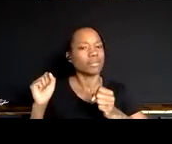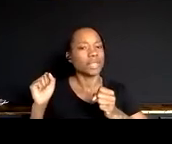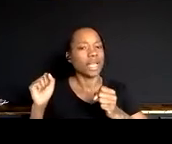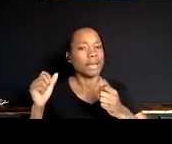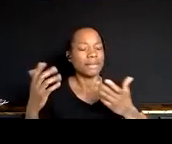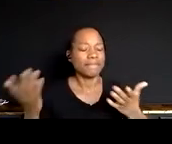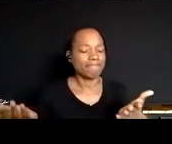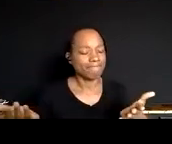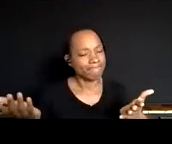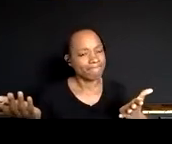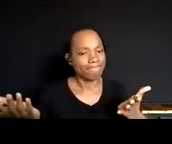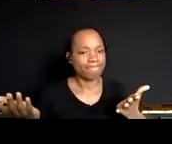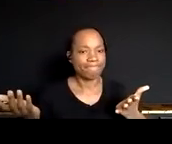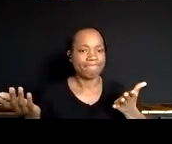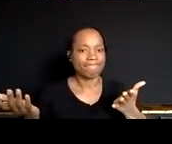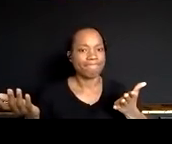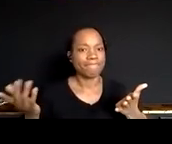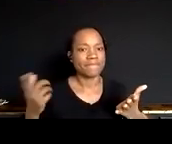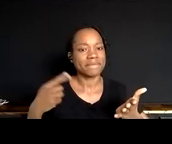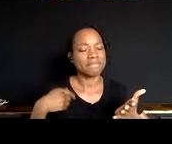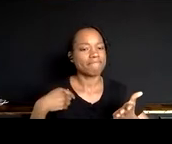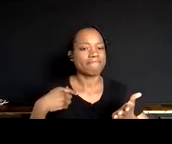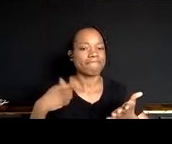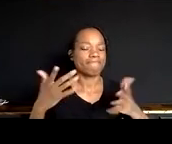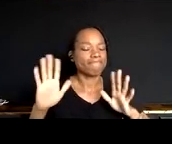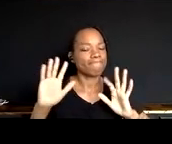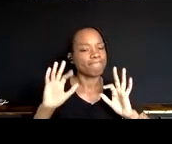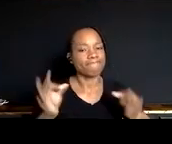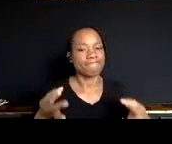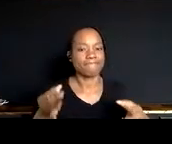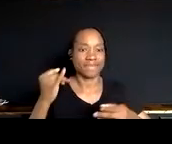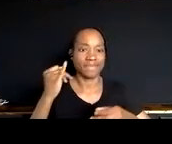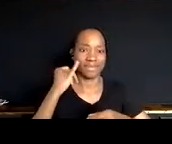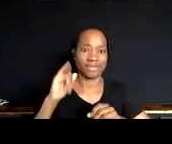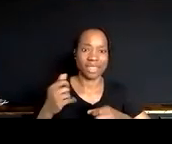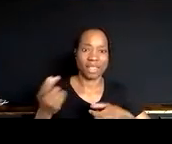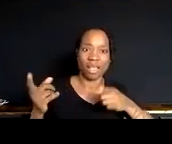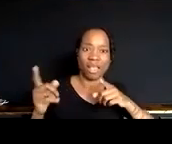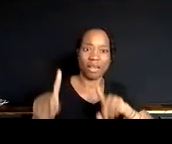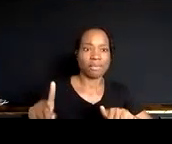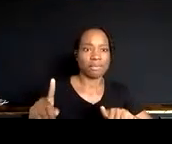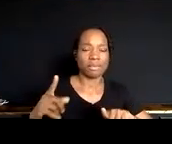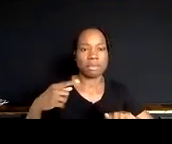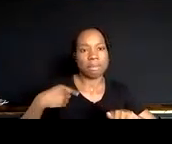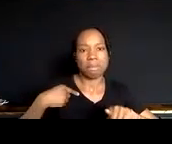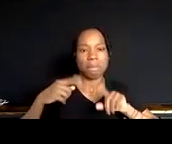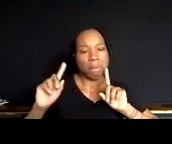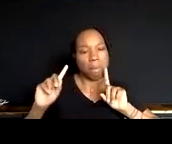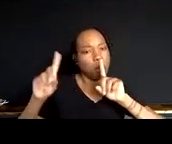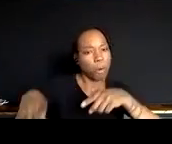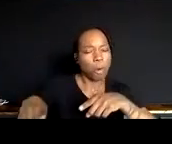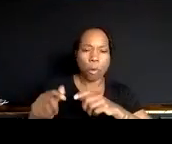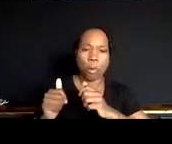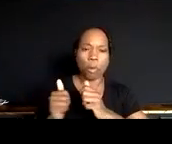rápido. En mi mente, que si eso ocurriera,